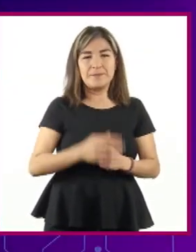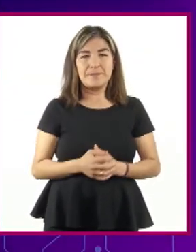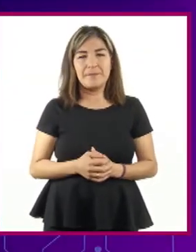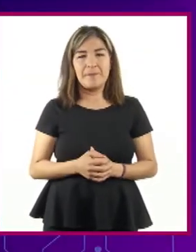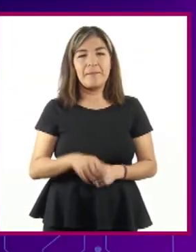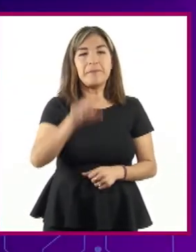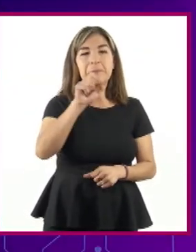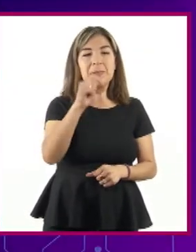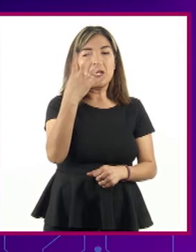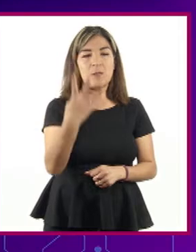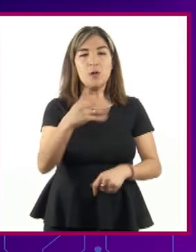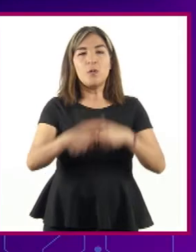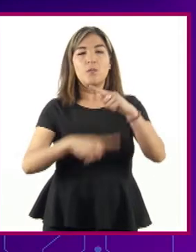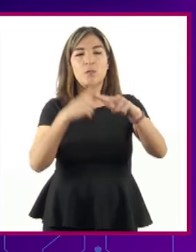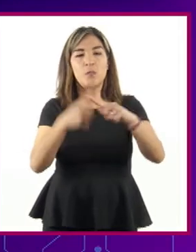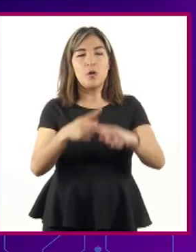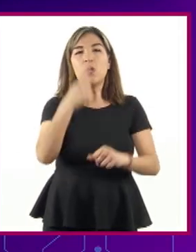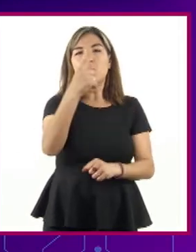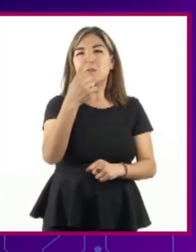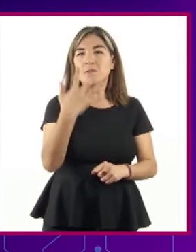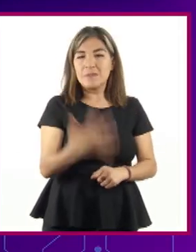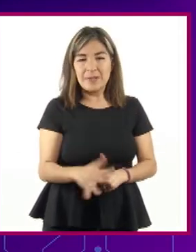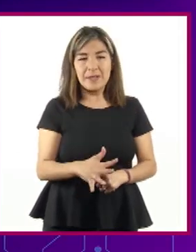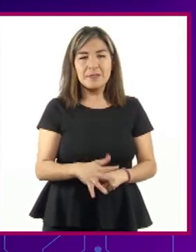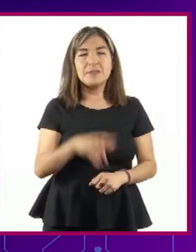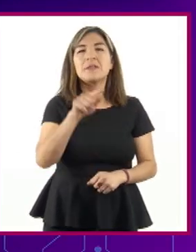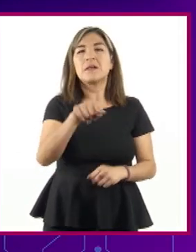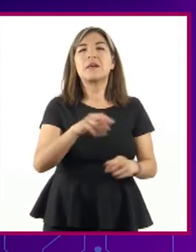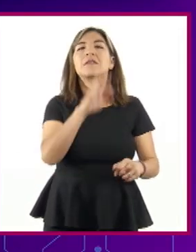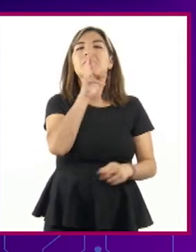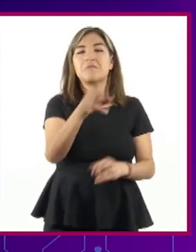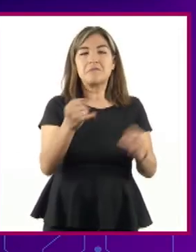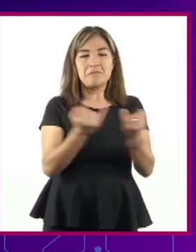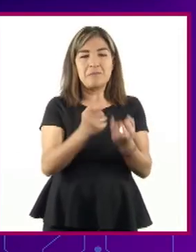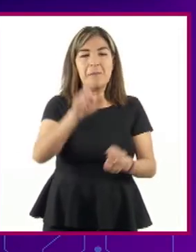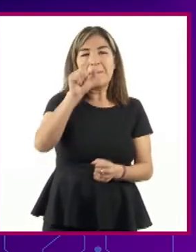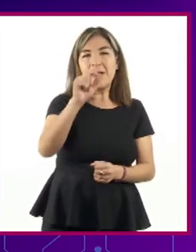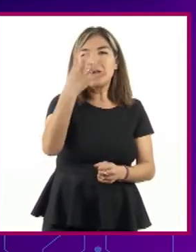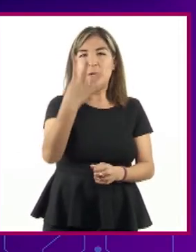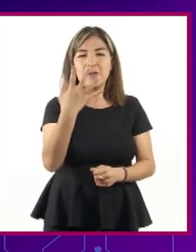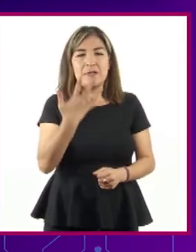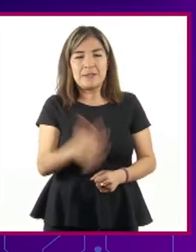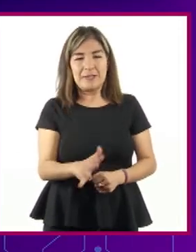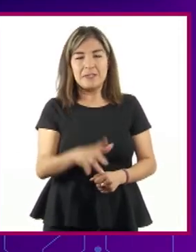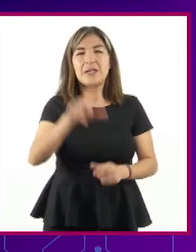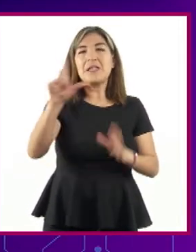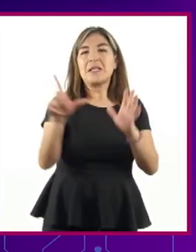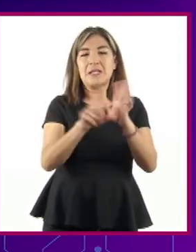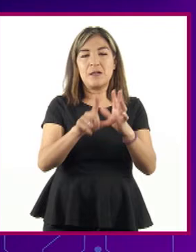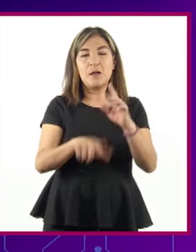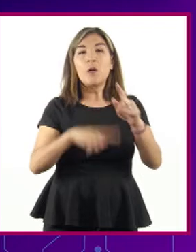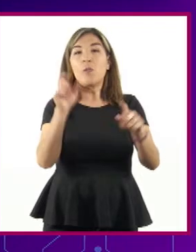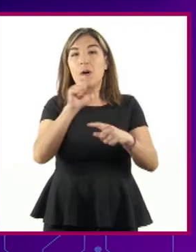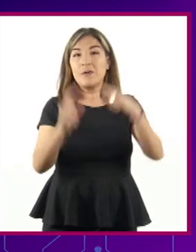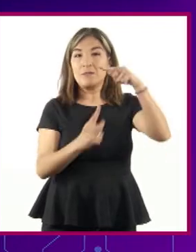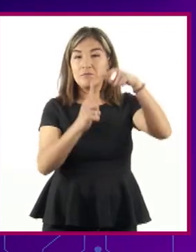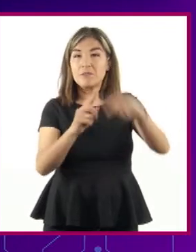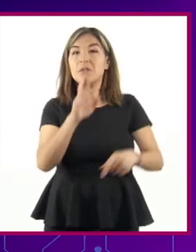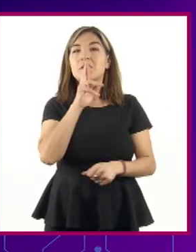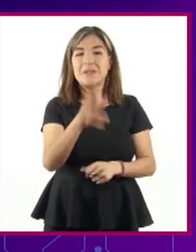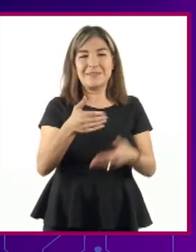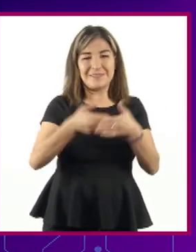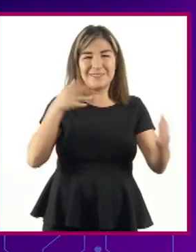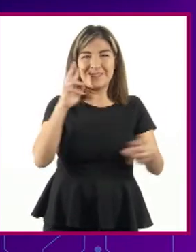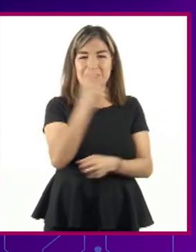Multiplicamos 24 por 1/10 de litro, cuyo resultado es igual a 24 décimos de litro. Al dividir el resultado